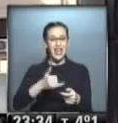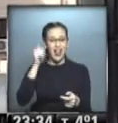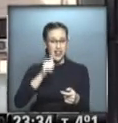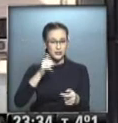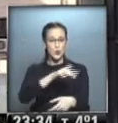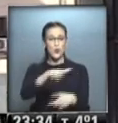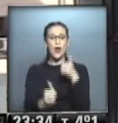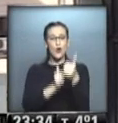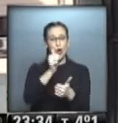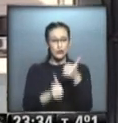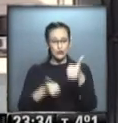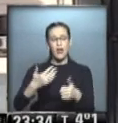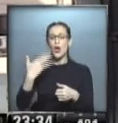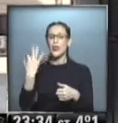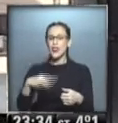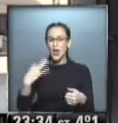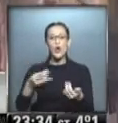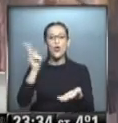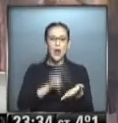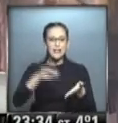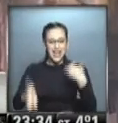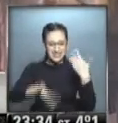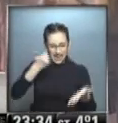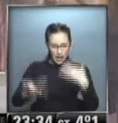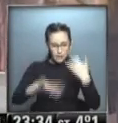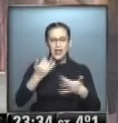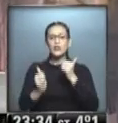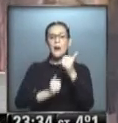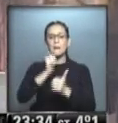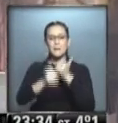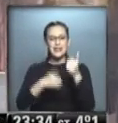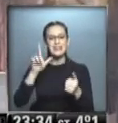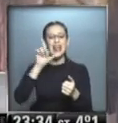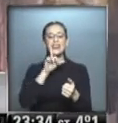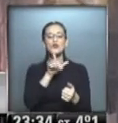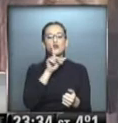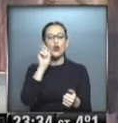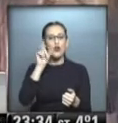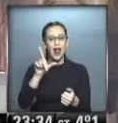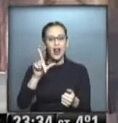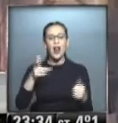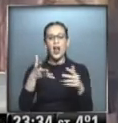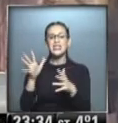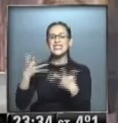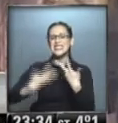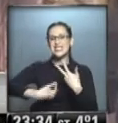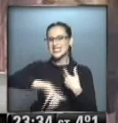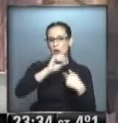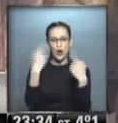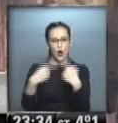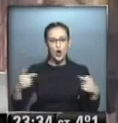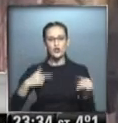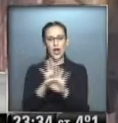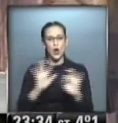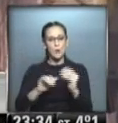nuevo allanamiento a las oficinas de la proveedora de gas de la ciudad, Litoral Gas, donde se secuestró documentación y computadoras. La fiscal que impulsa